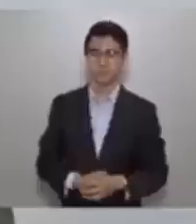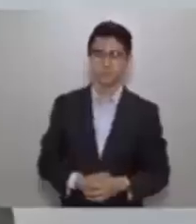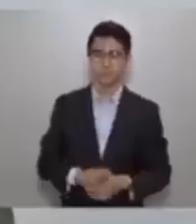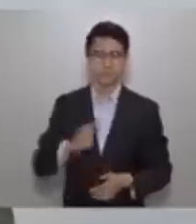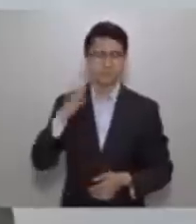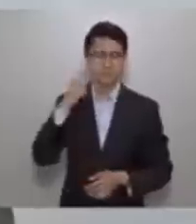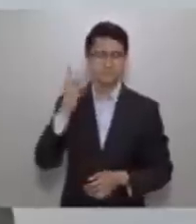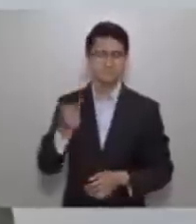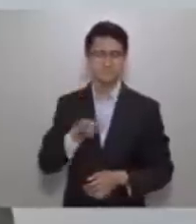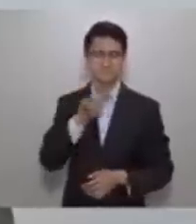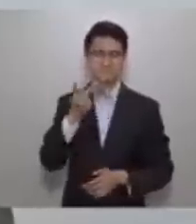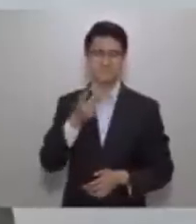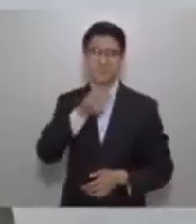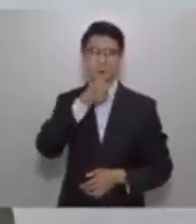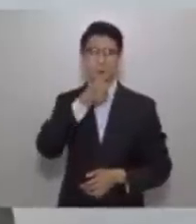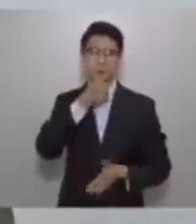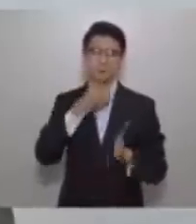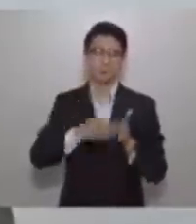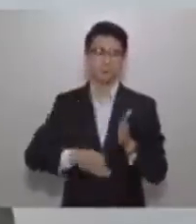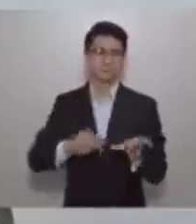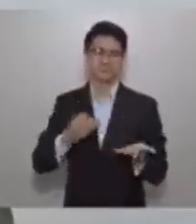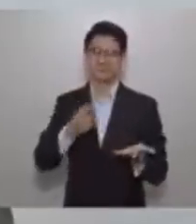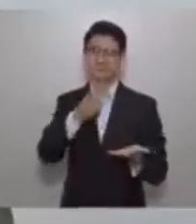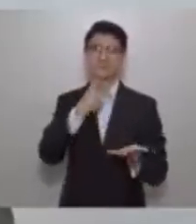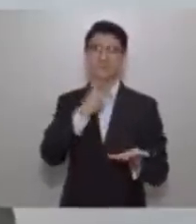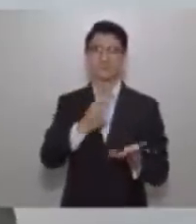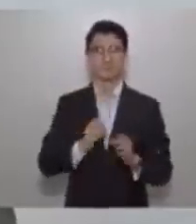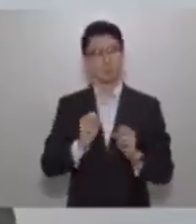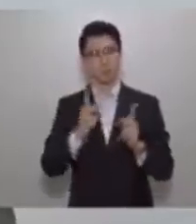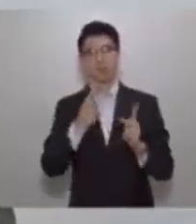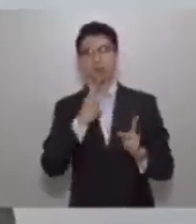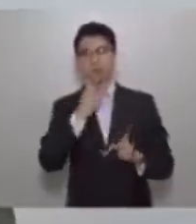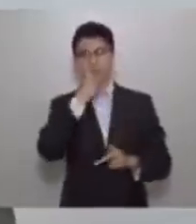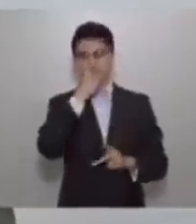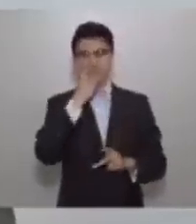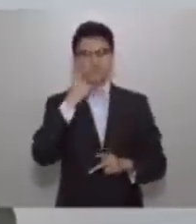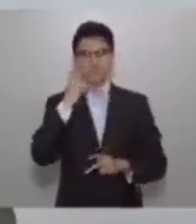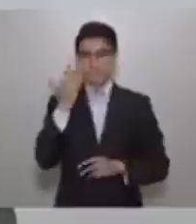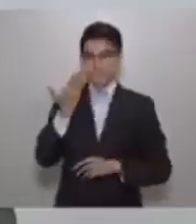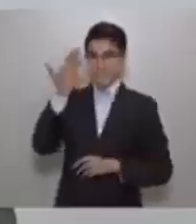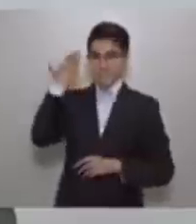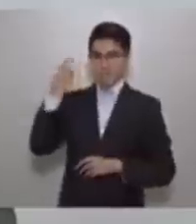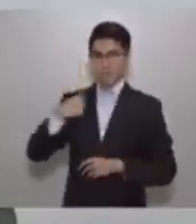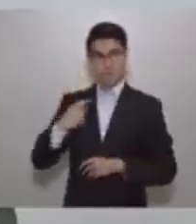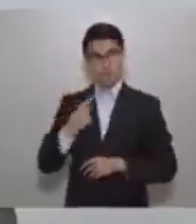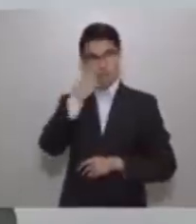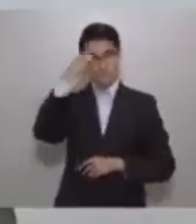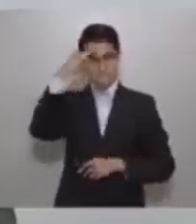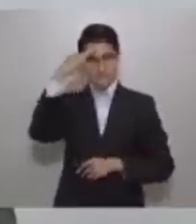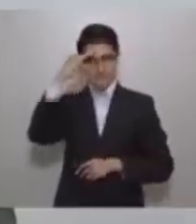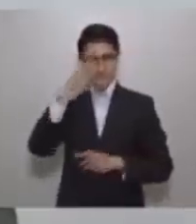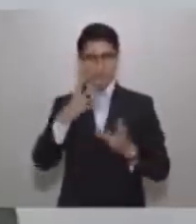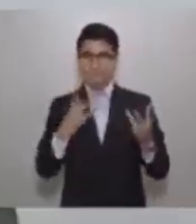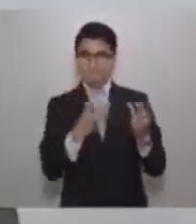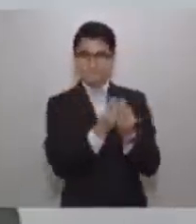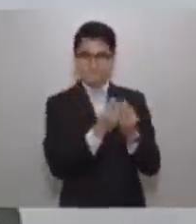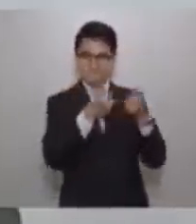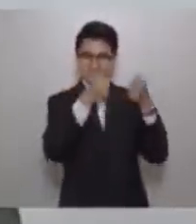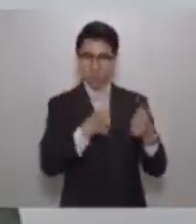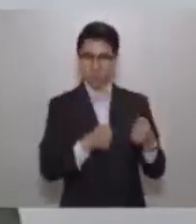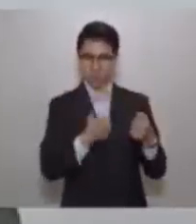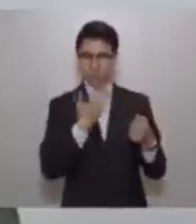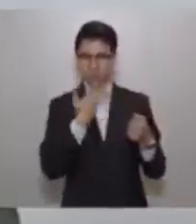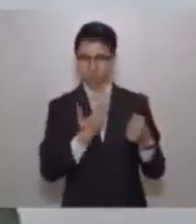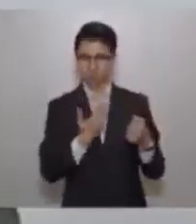hace rato, fue uno de los temas que tratamos en la mesa de seguridad. Vamos a garantizar, por ejemplo, la Baja Mil, que ya viene en camino. Sí,